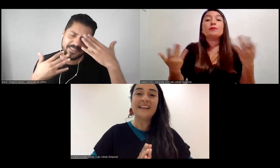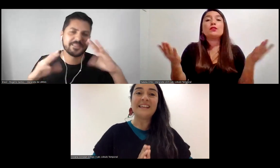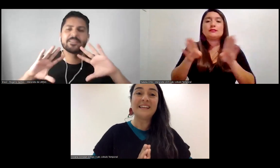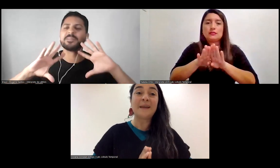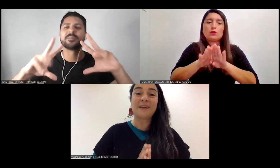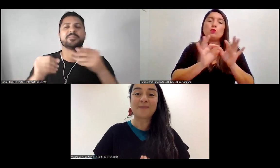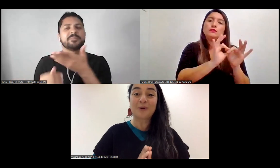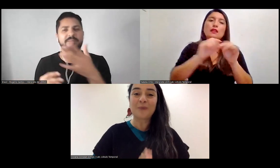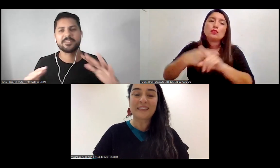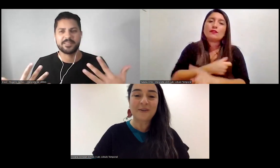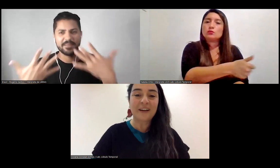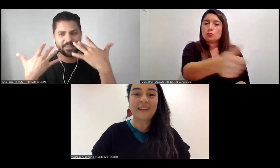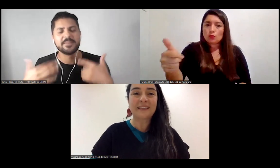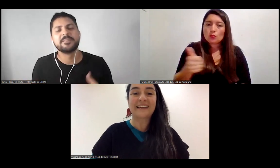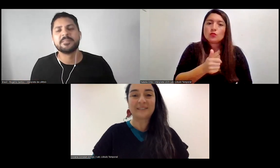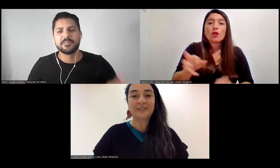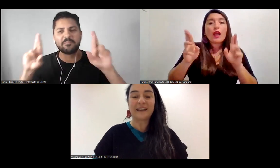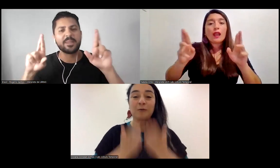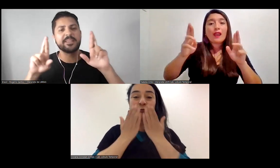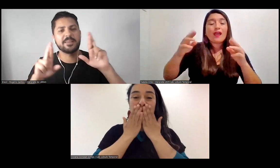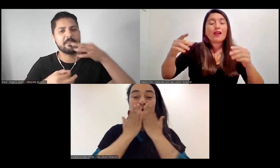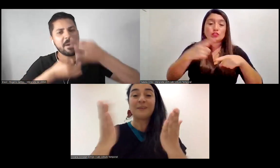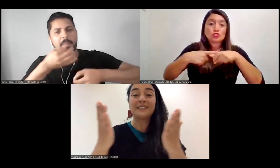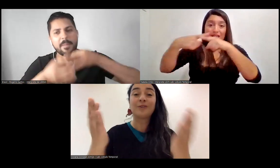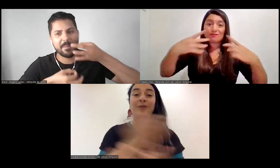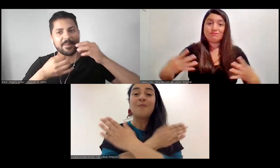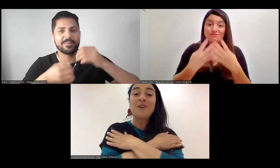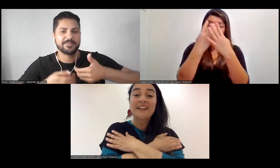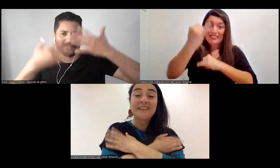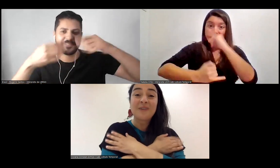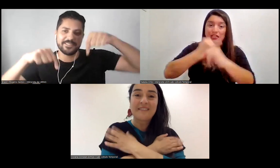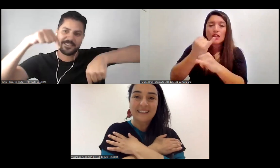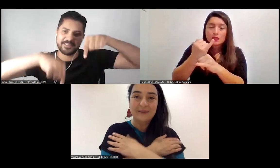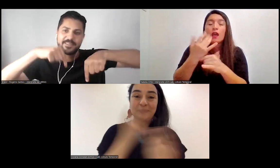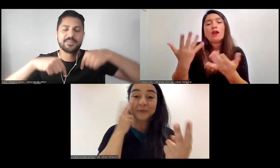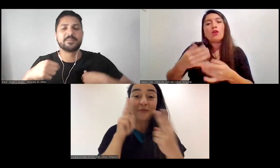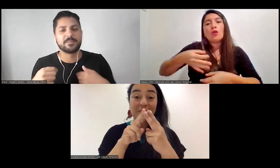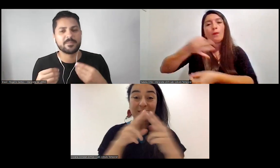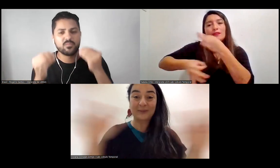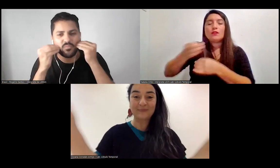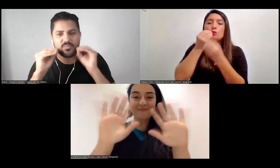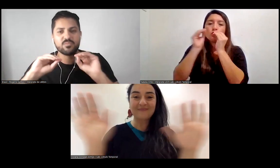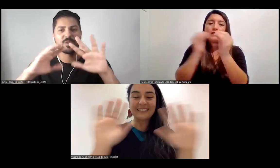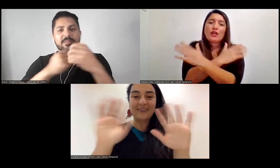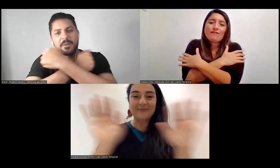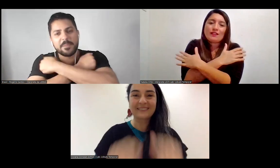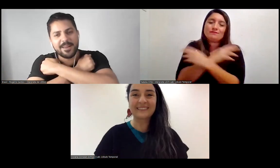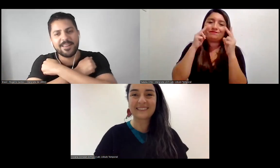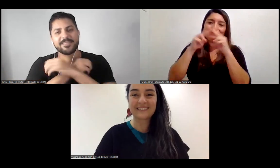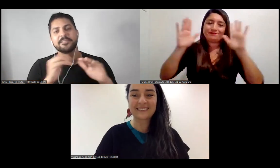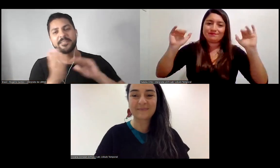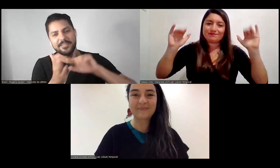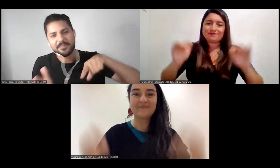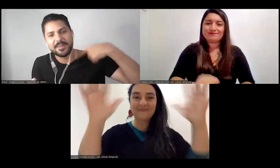ustedes, y esperamos sus comentarios ahí en nuestras redes sociales. Un besito muy grande y un abrazo. Nos vemos. Chao.